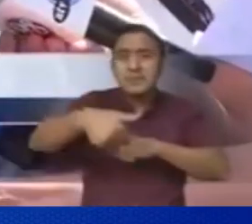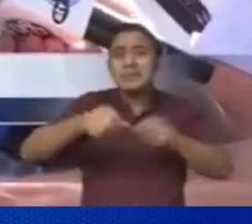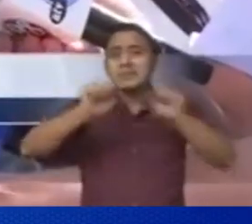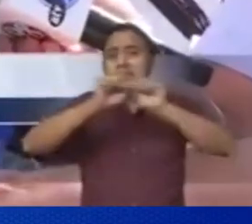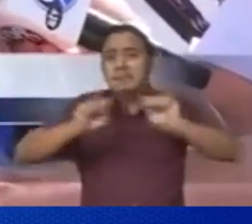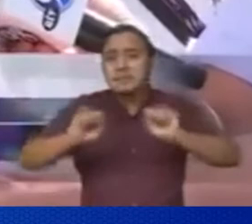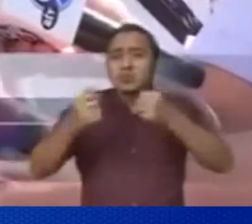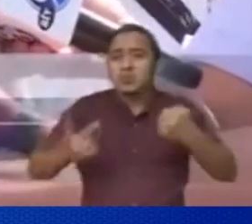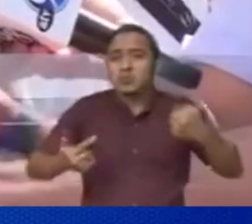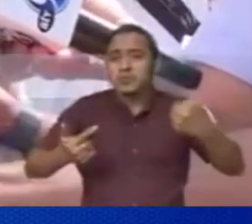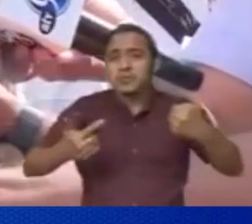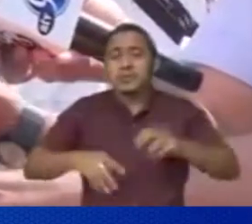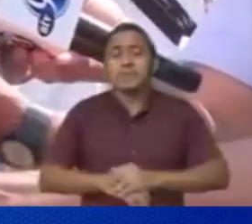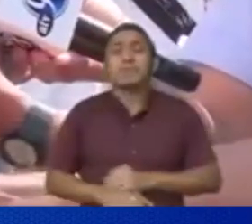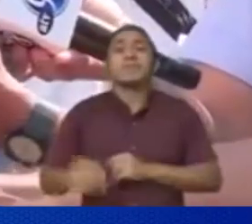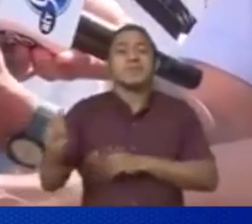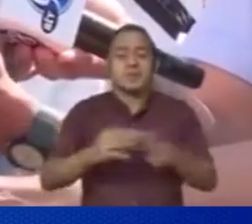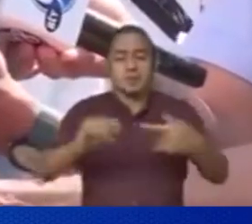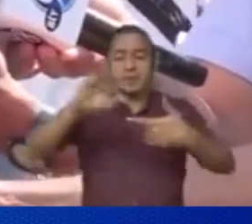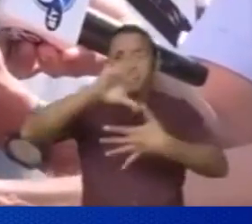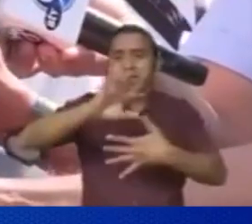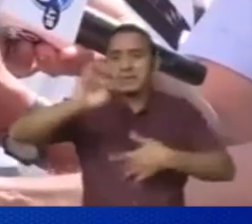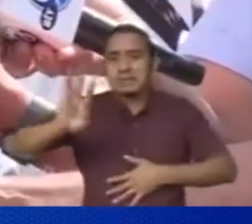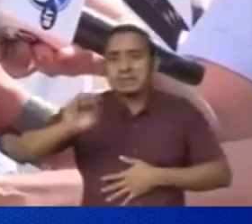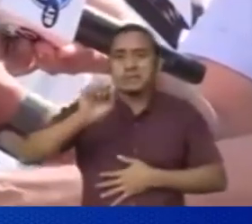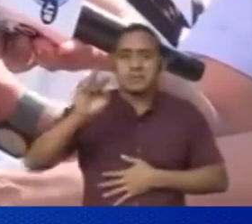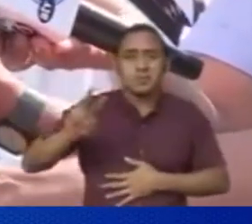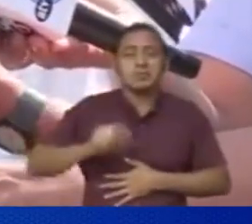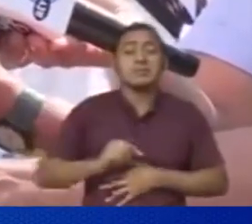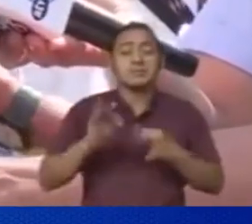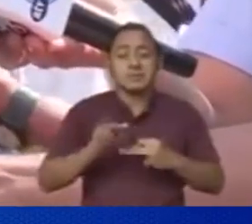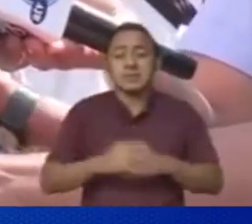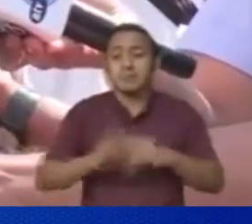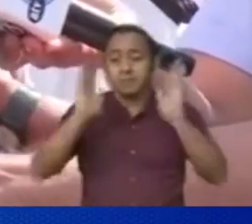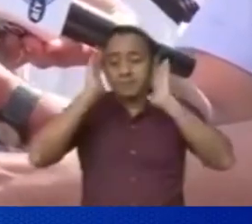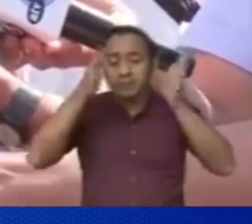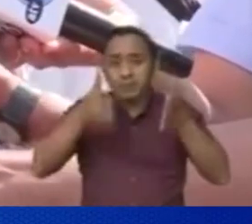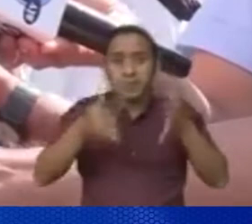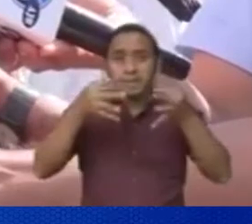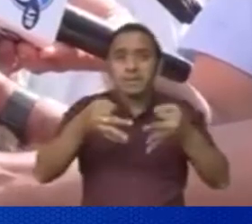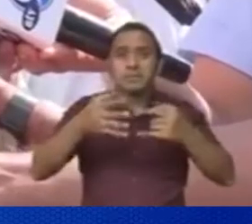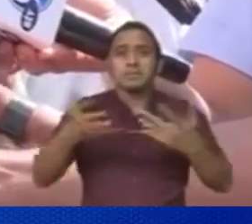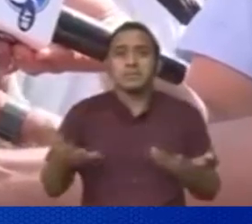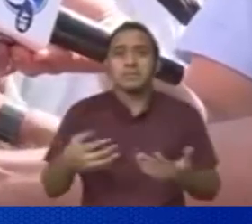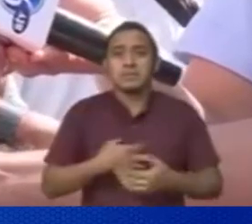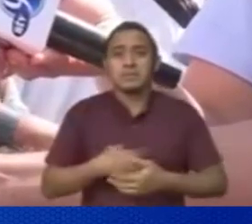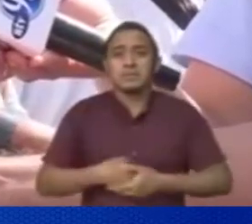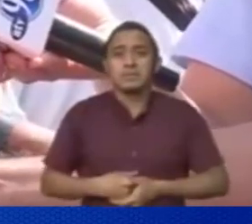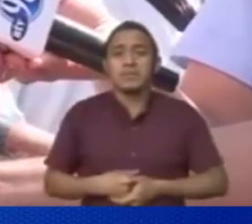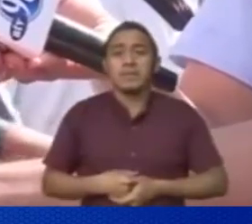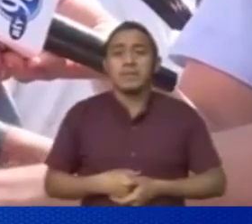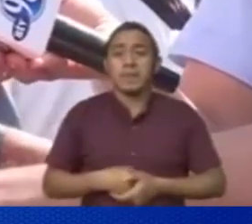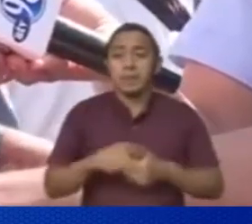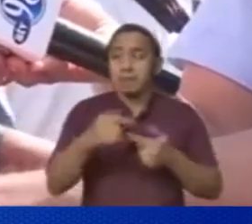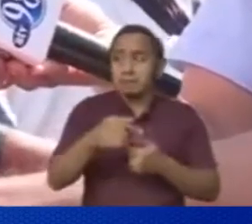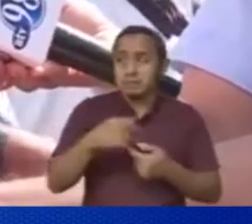lo atendimos en el caso de las Américas 3, América 1, y hoy estamos aquí atendiendo en el cauce 31 de diciembre, que tenía una